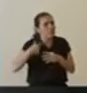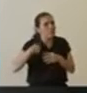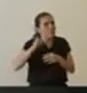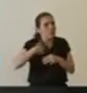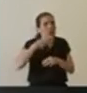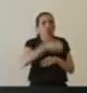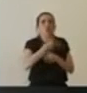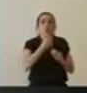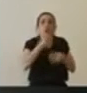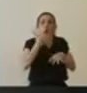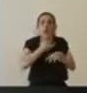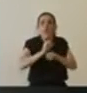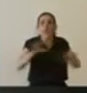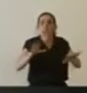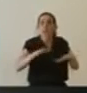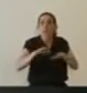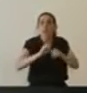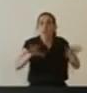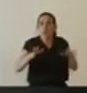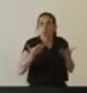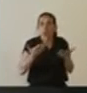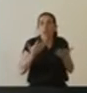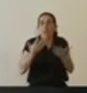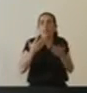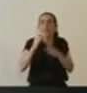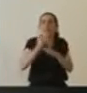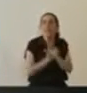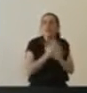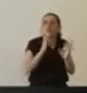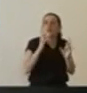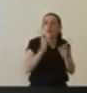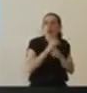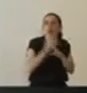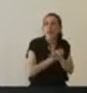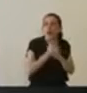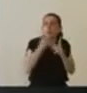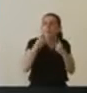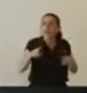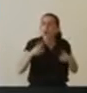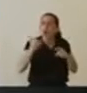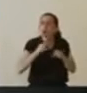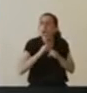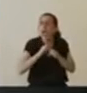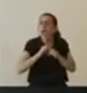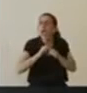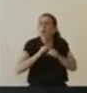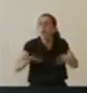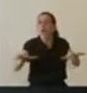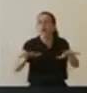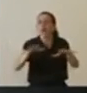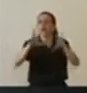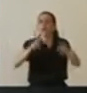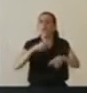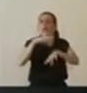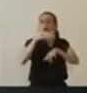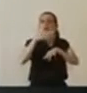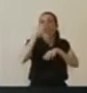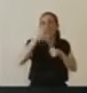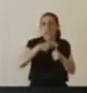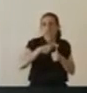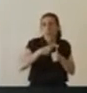menos una de las causas de esta consulta es importante. Pero no perdamos la dimensión del impacto que tiene la gripe como enfermedad que produce